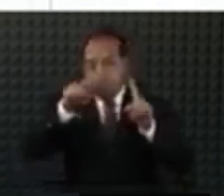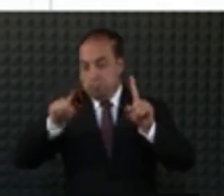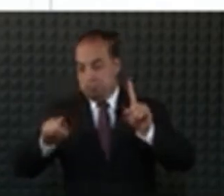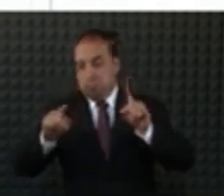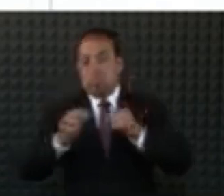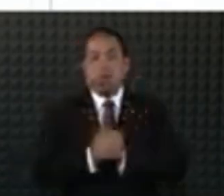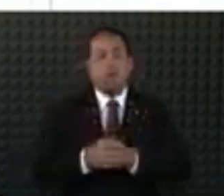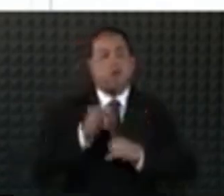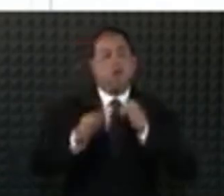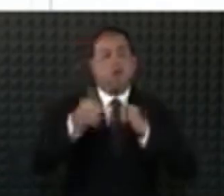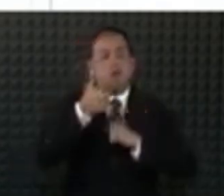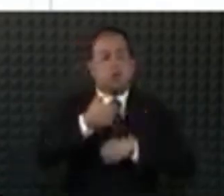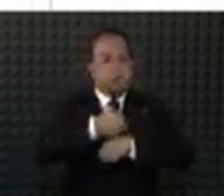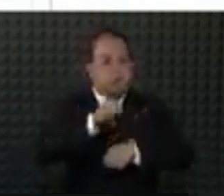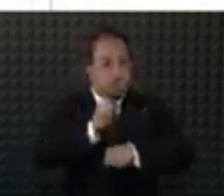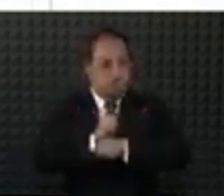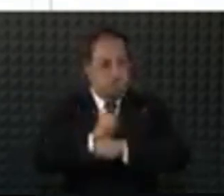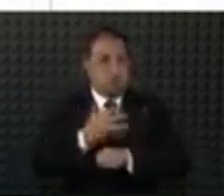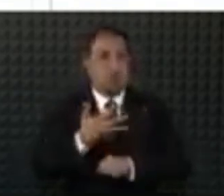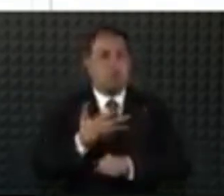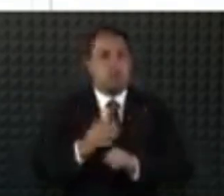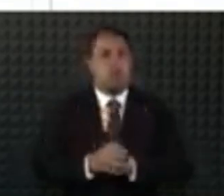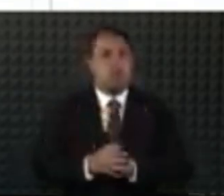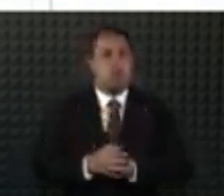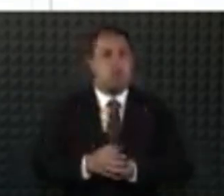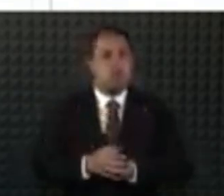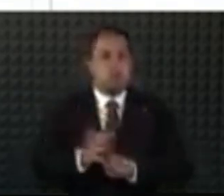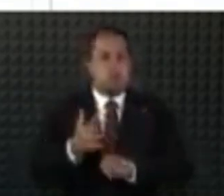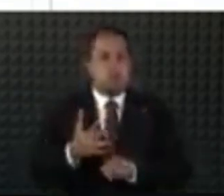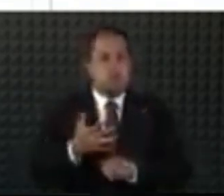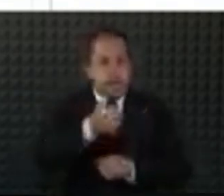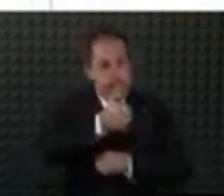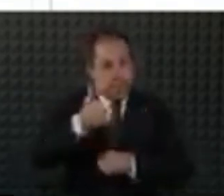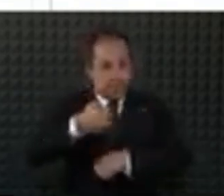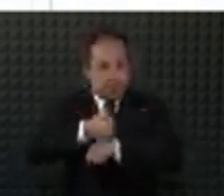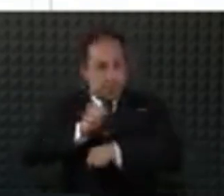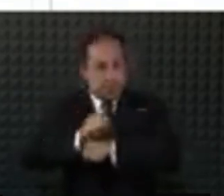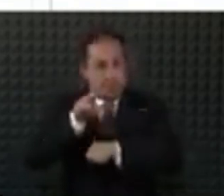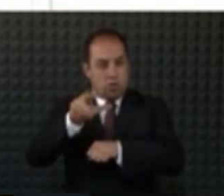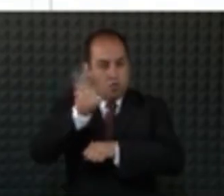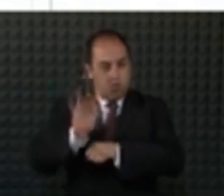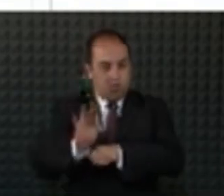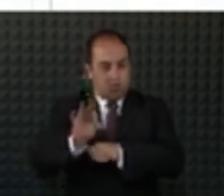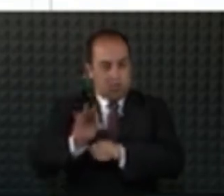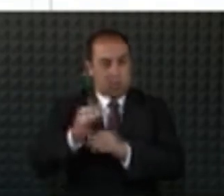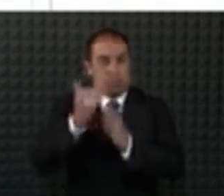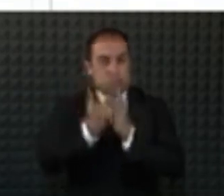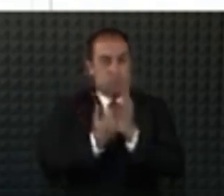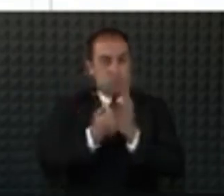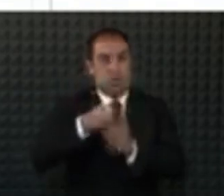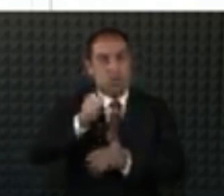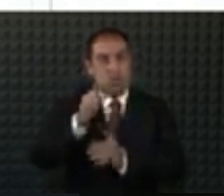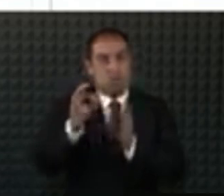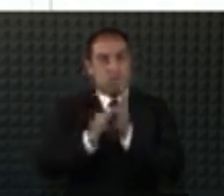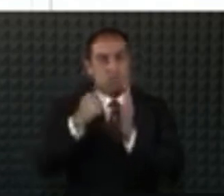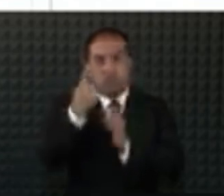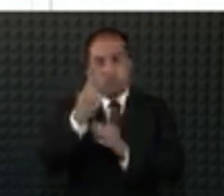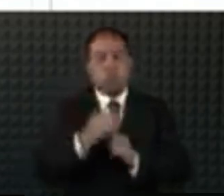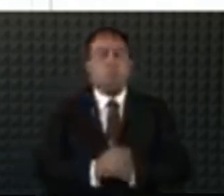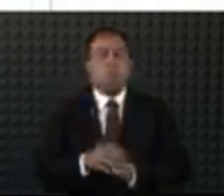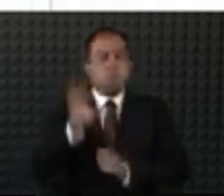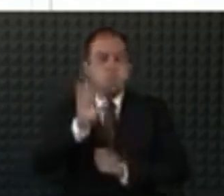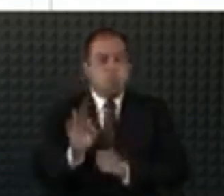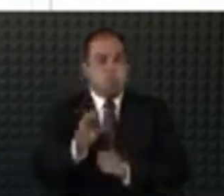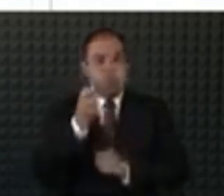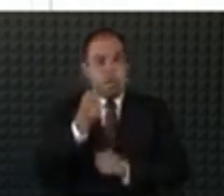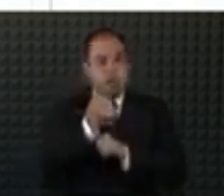estas últimas 6 semanas, pasando de nuestro promedio semanal de cerca de 18% a 11.1%, que es ahora el dato